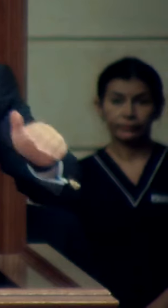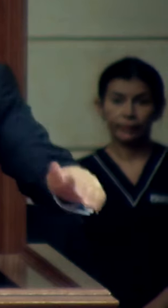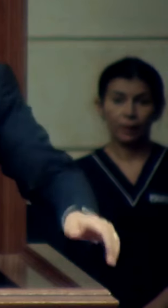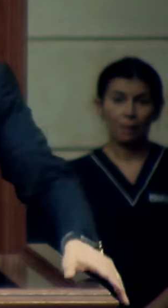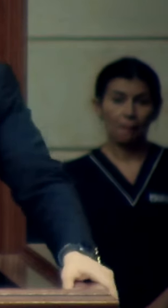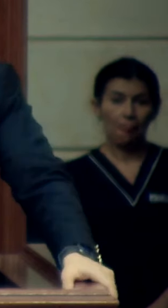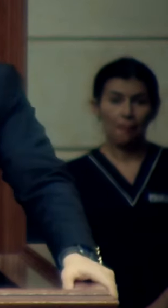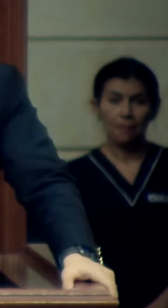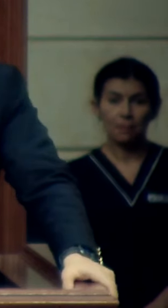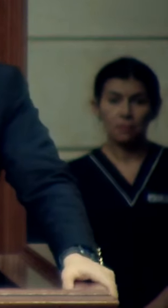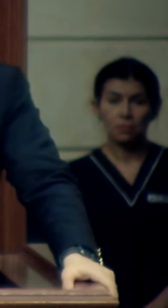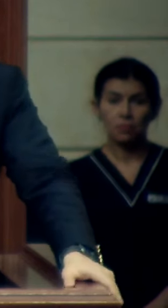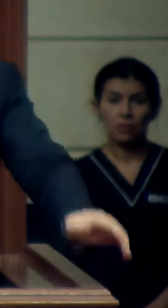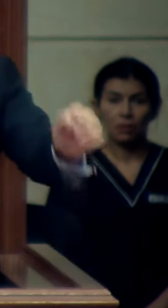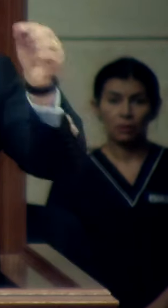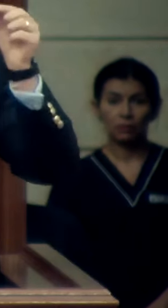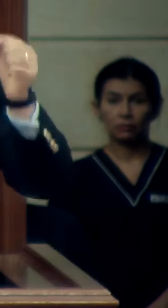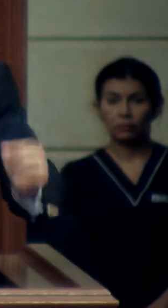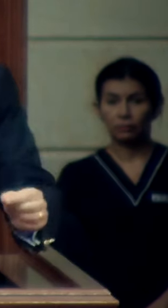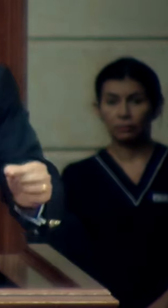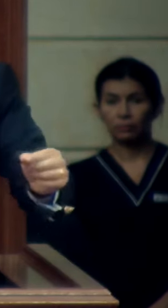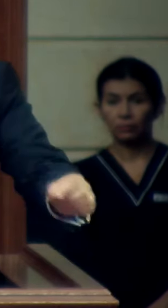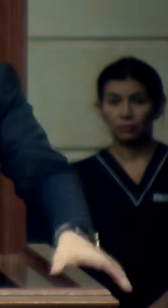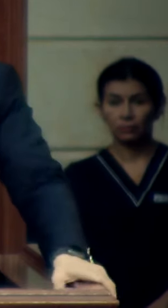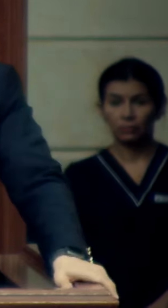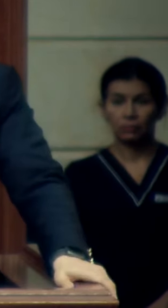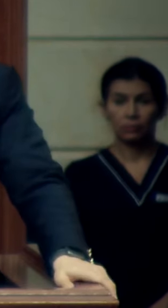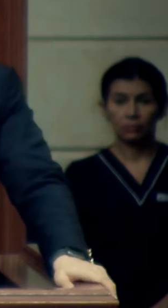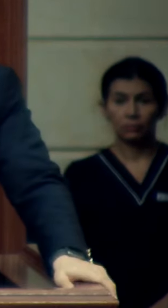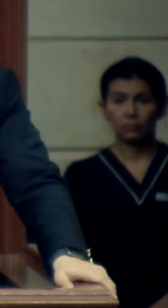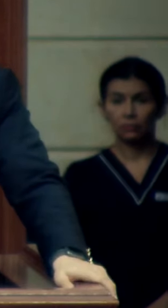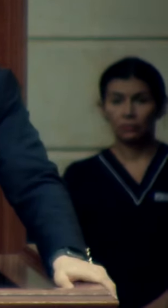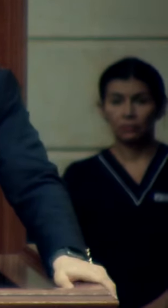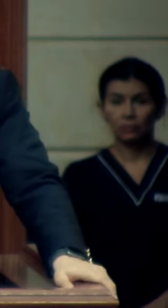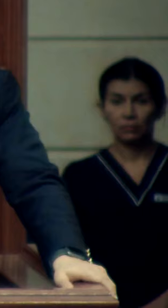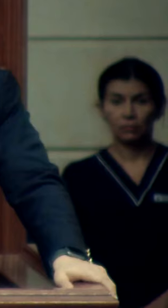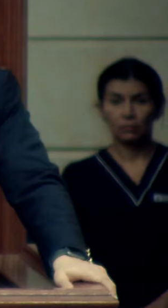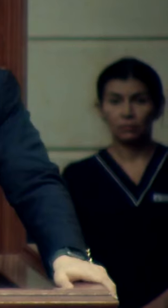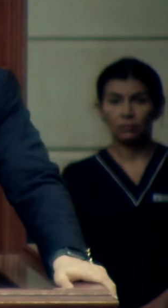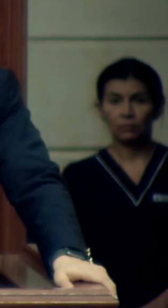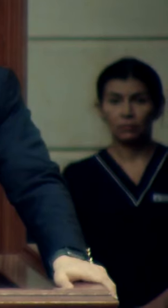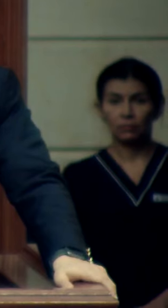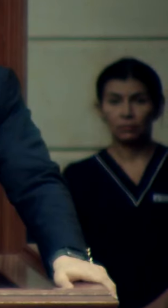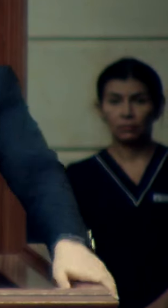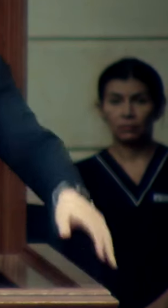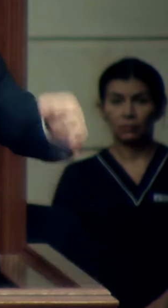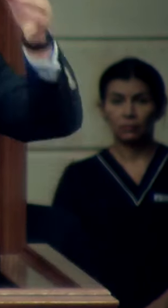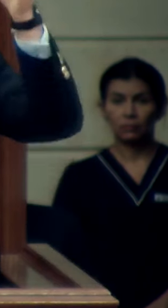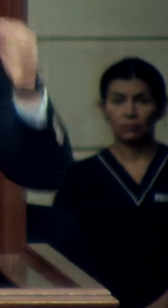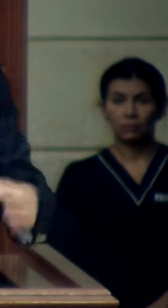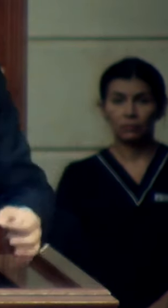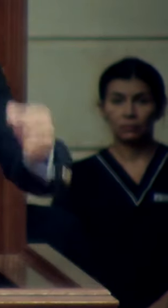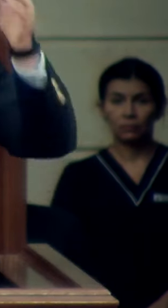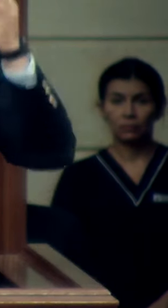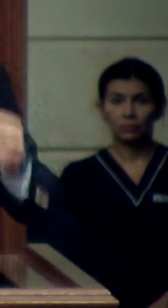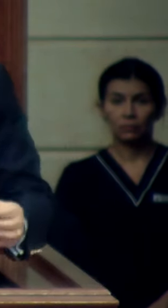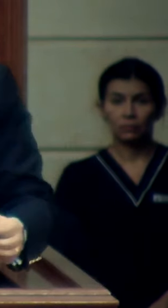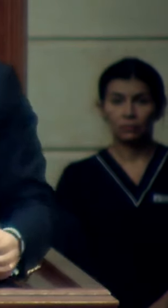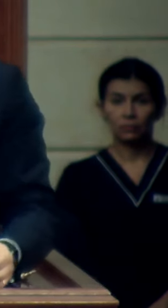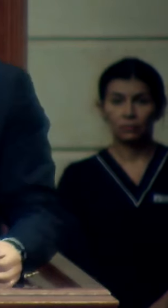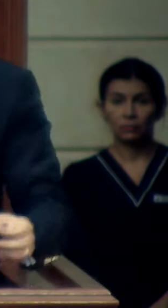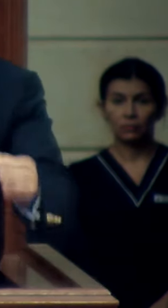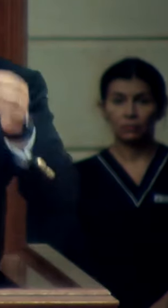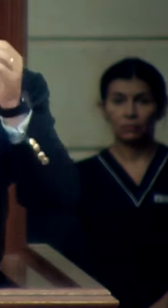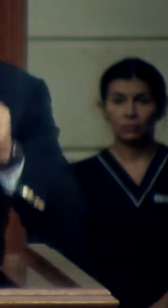quiero señalar lo siguiente Esta es una ciudad honorables representantes que duró 12